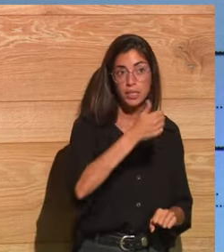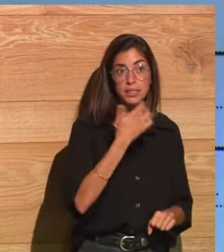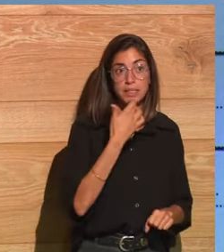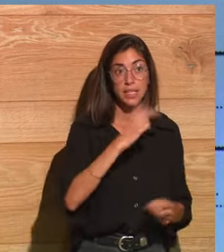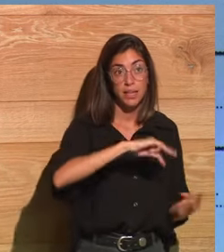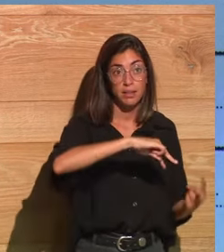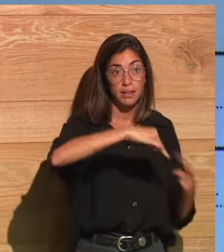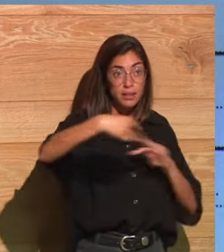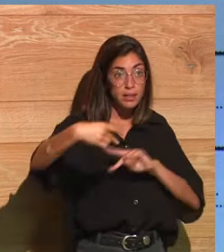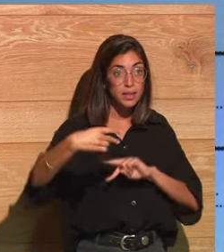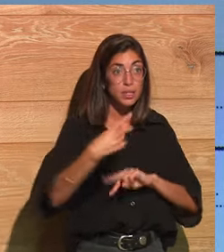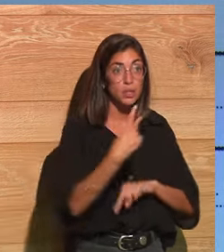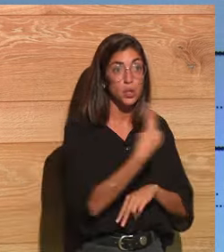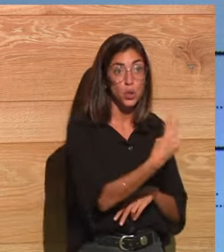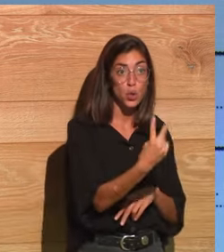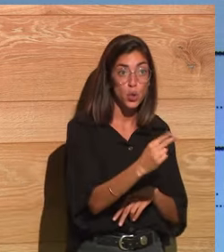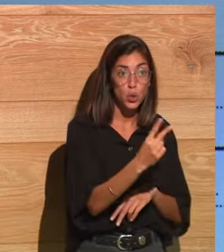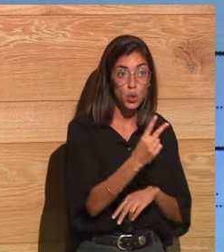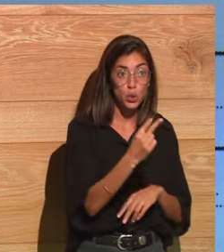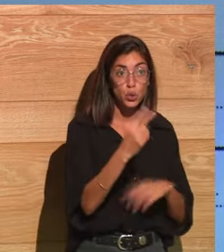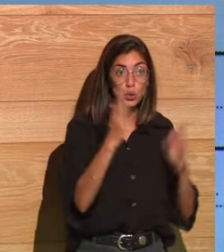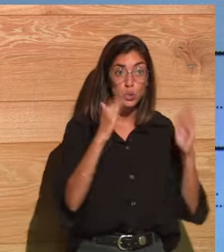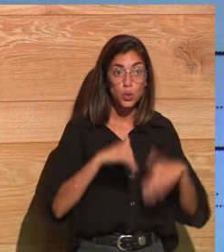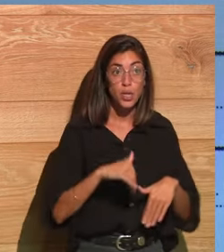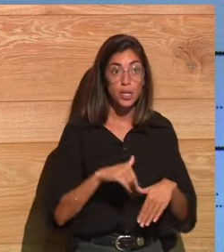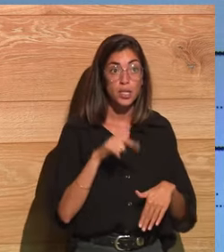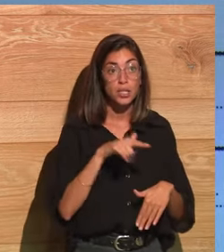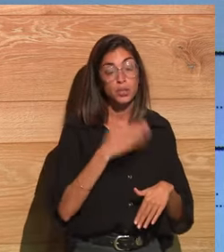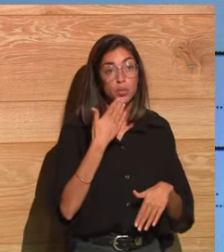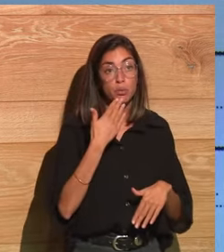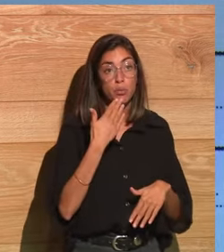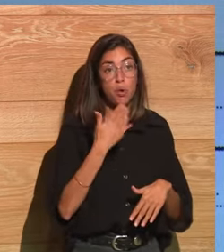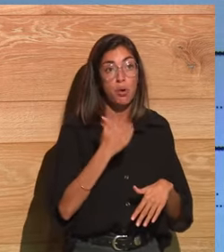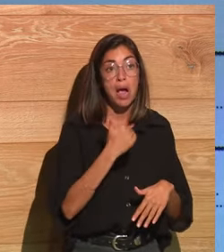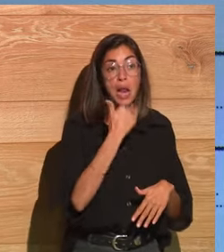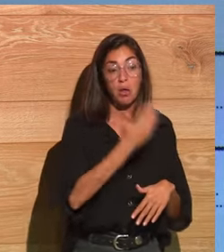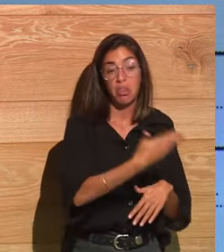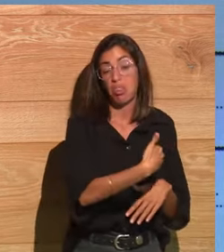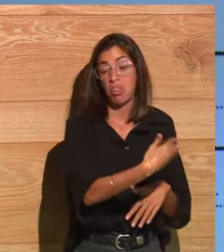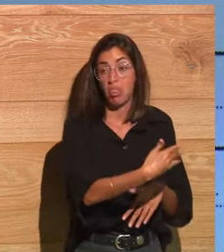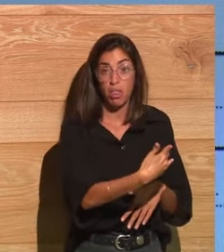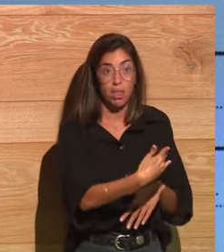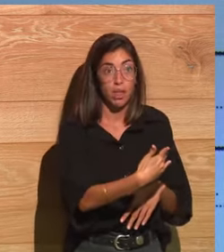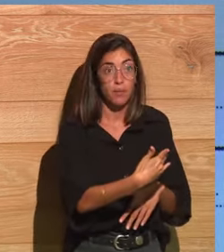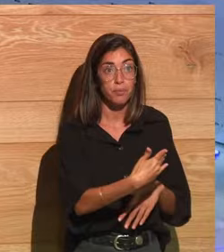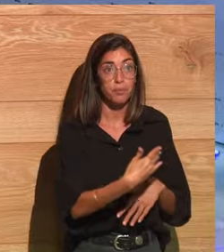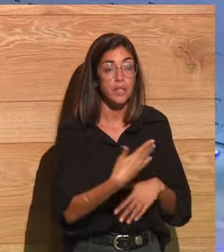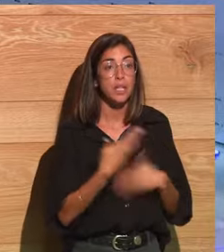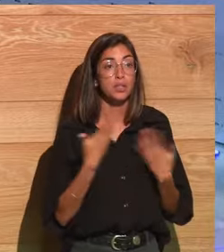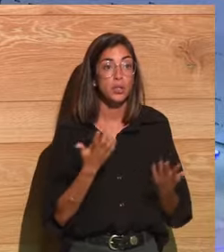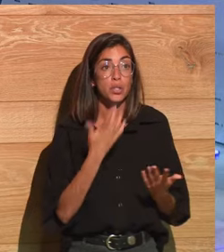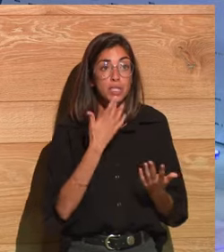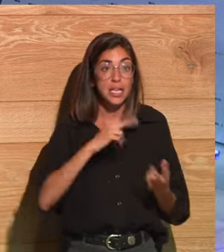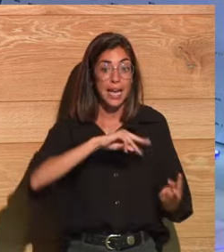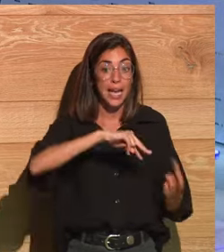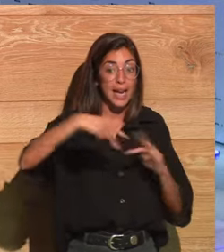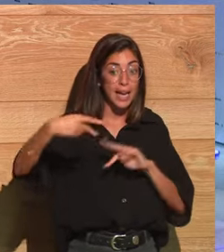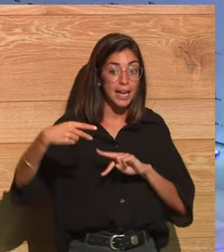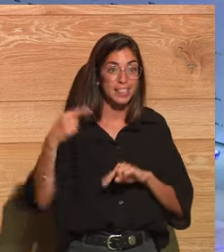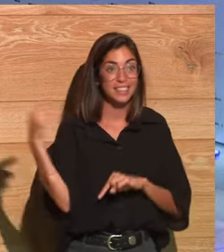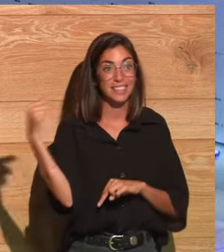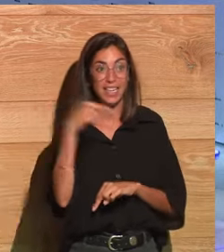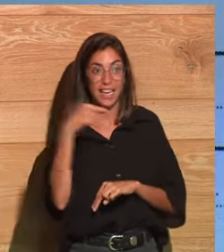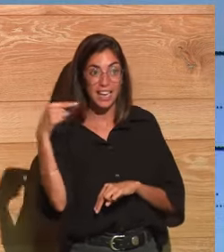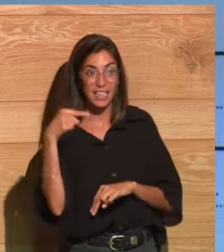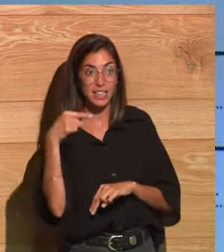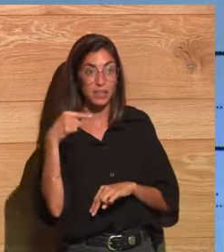genes, que son heterocigotos, que tienen ese gen y la anemia falciforme, es un mal menor, ¿no? Entonces, un gen que en un momento es negativo,